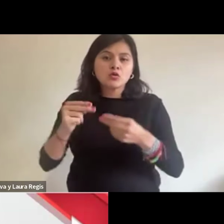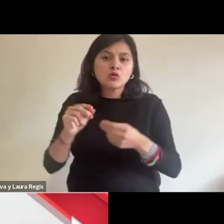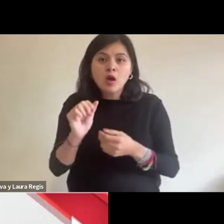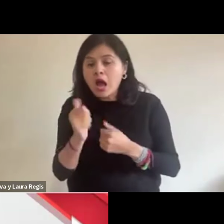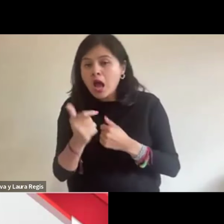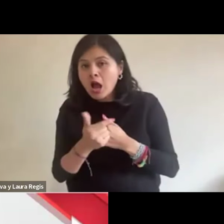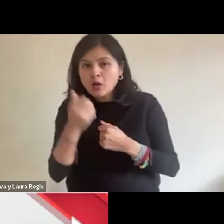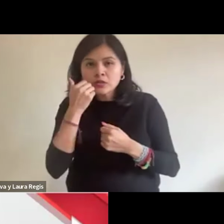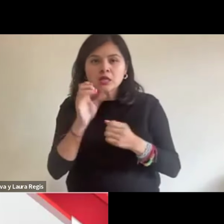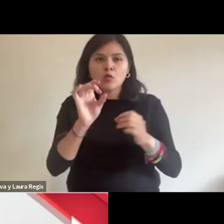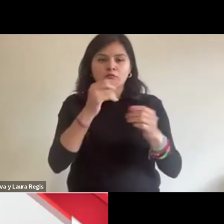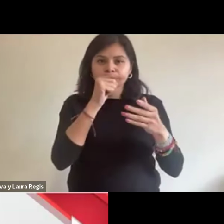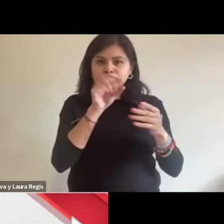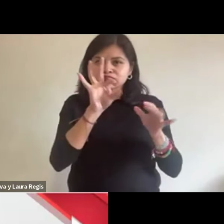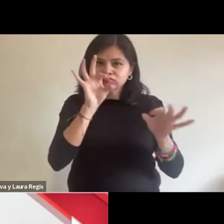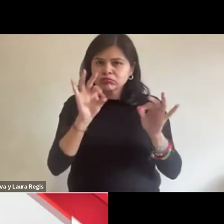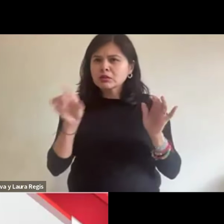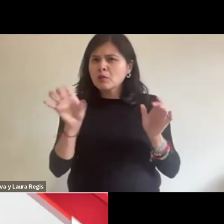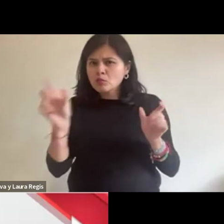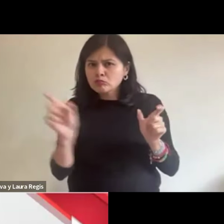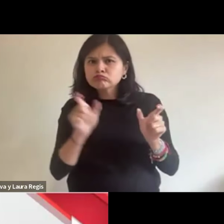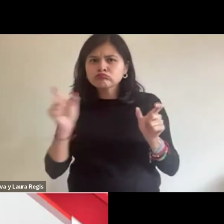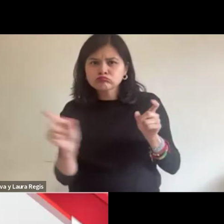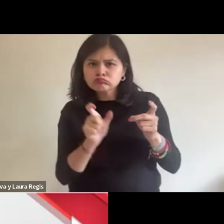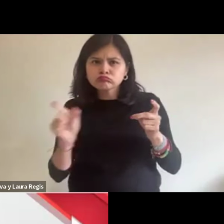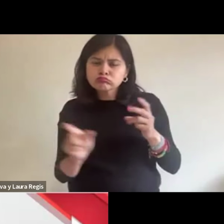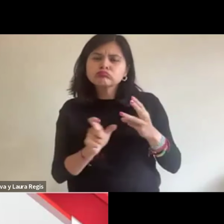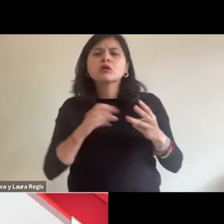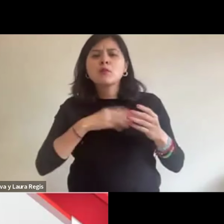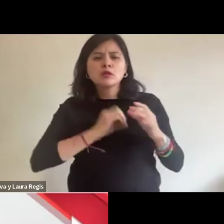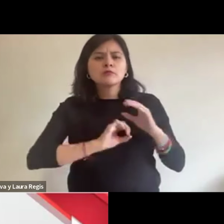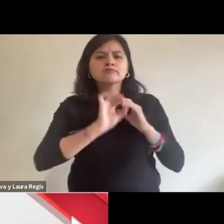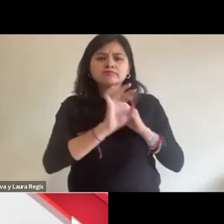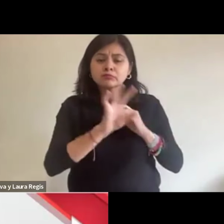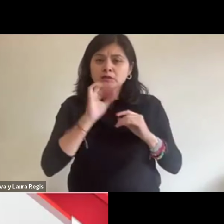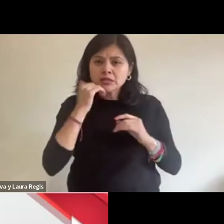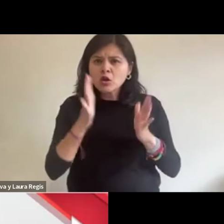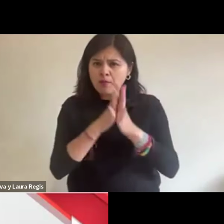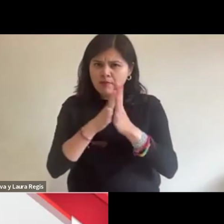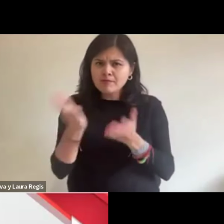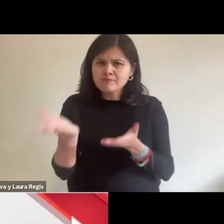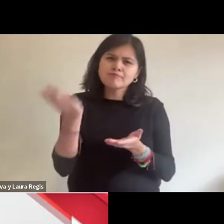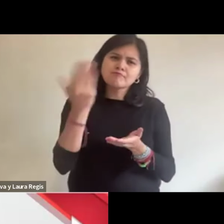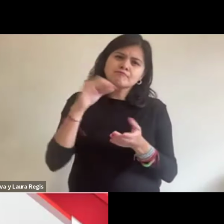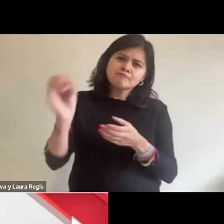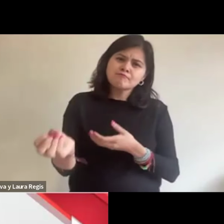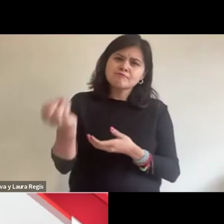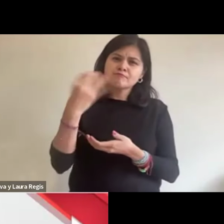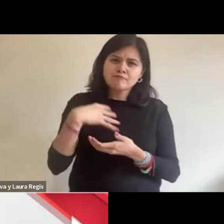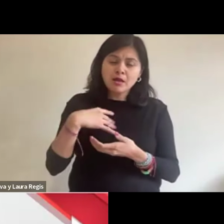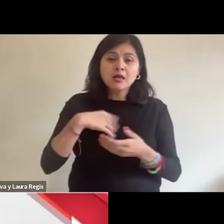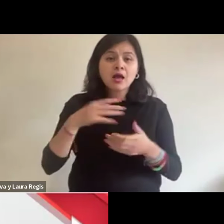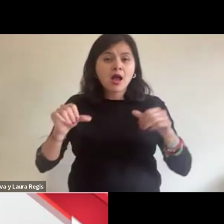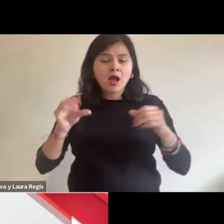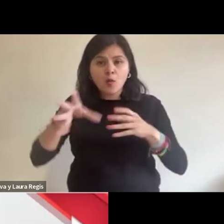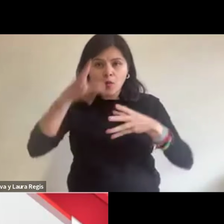también algunos artículos que ya hayan desarrollado que puedan apoyar a las organizaciones para que sean creo que les invitamos a que todas las capacitaciones